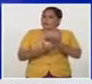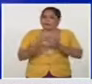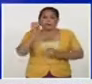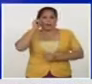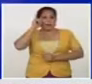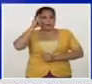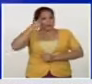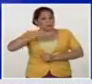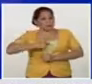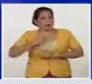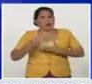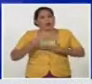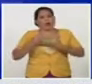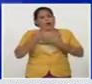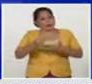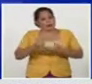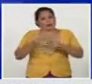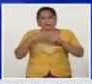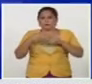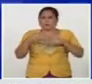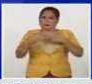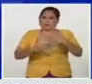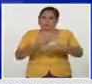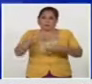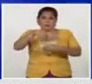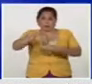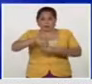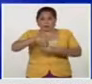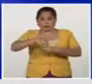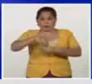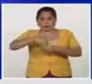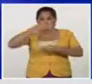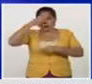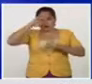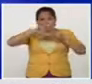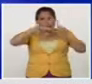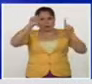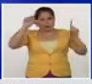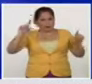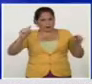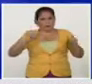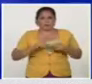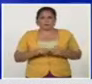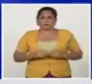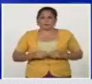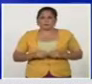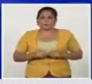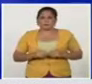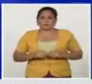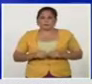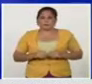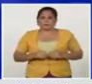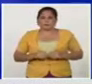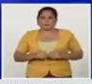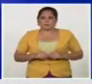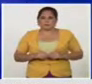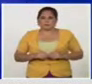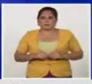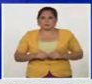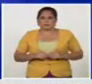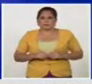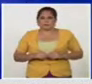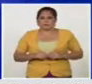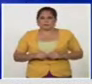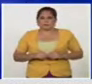pueden contribuir a la solución de una problemática que, por supuesto, hay que darle tiempo a la vacunación para que se haga más efectiva, como usted decía,